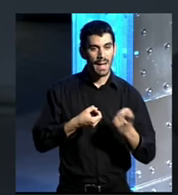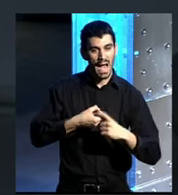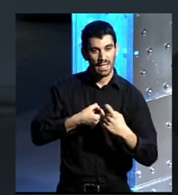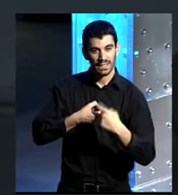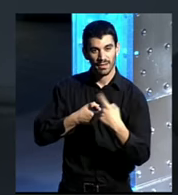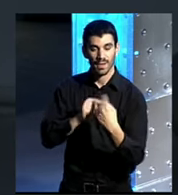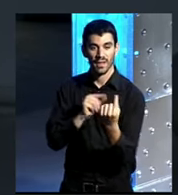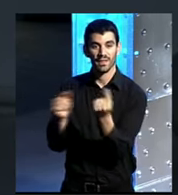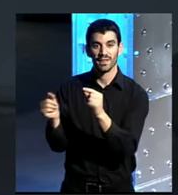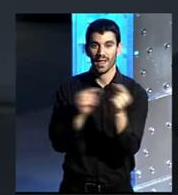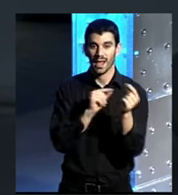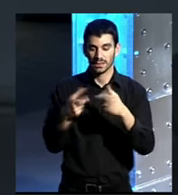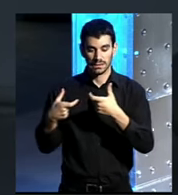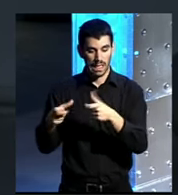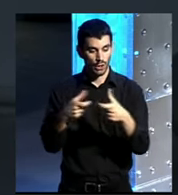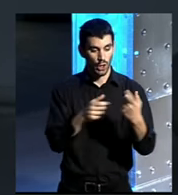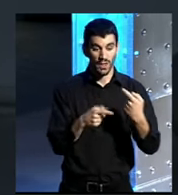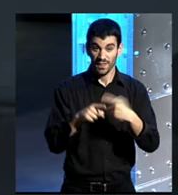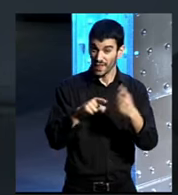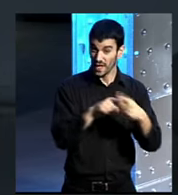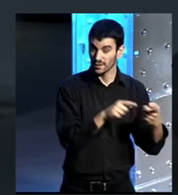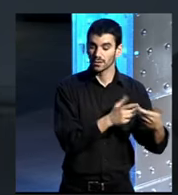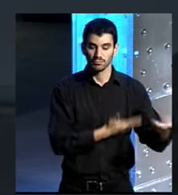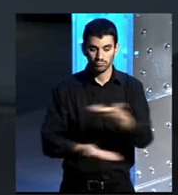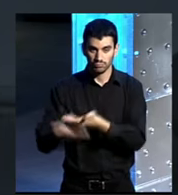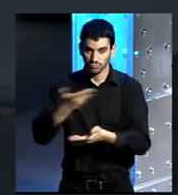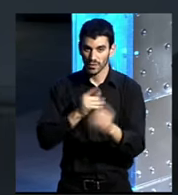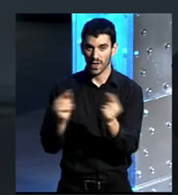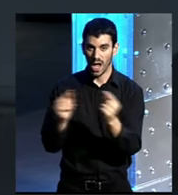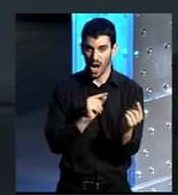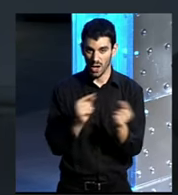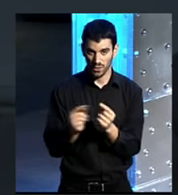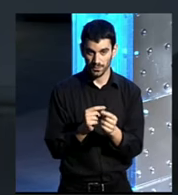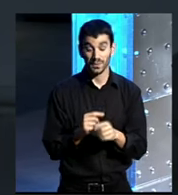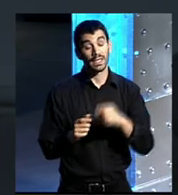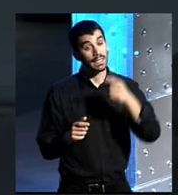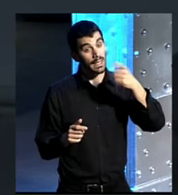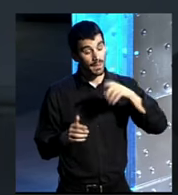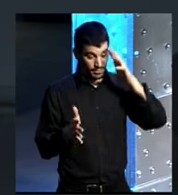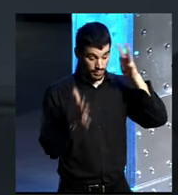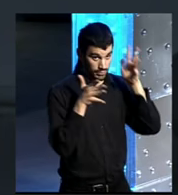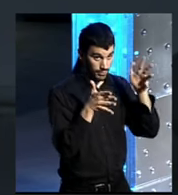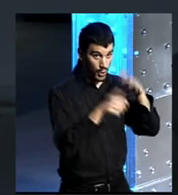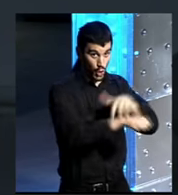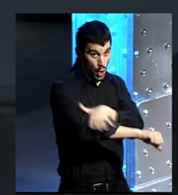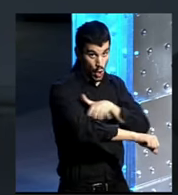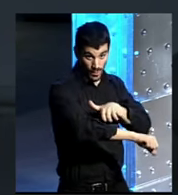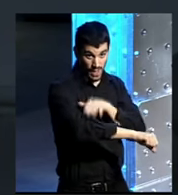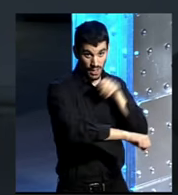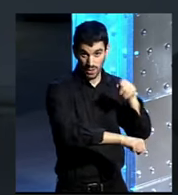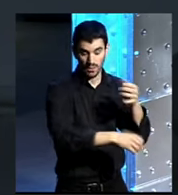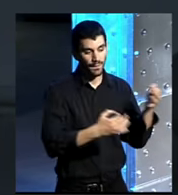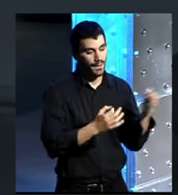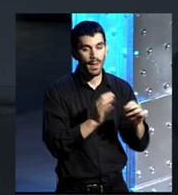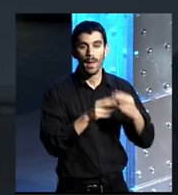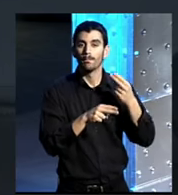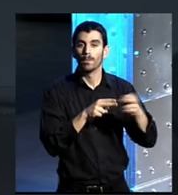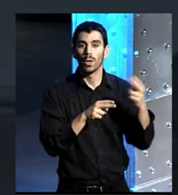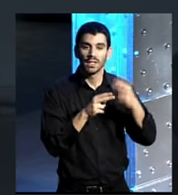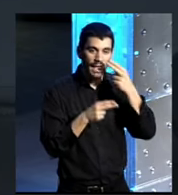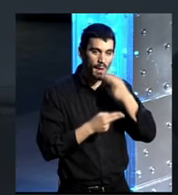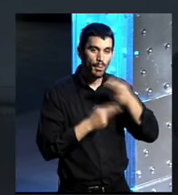diálogos intersectoriales también. Y los gobiernos, pues principalmente, han de crear políticas públicas que permitan a